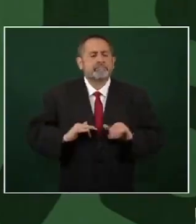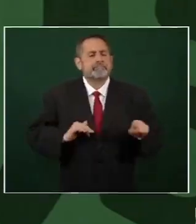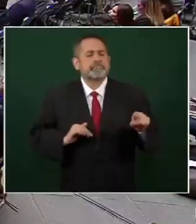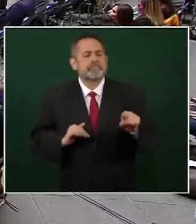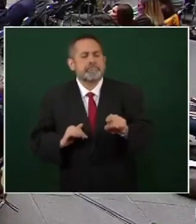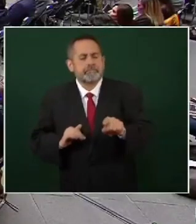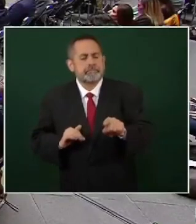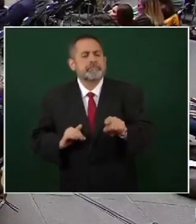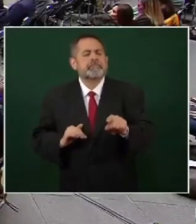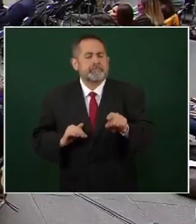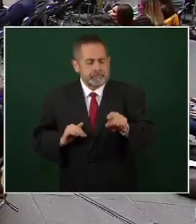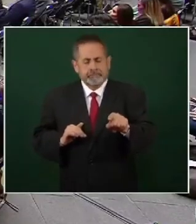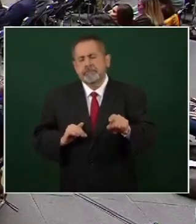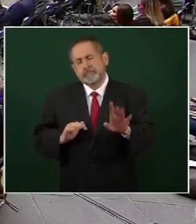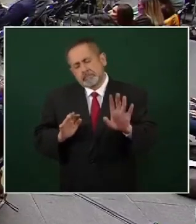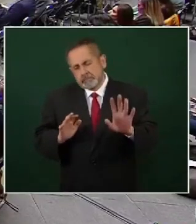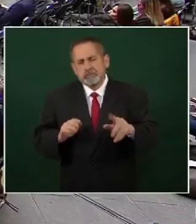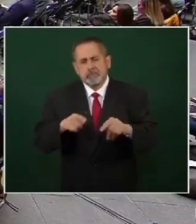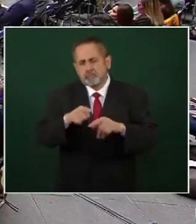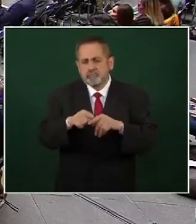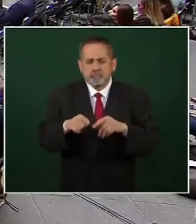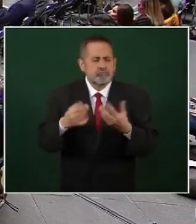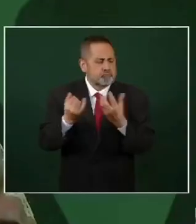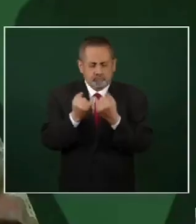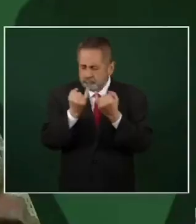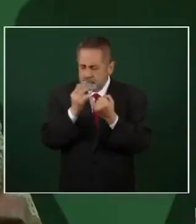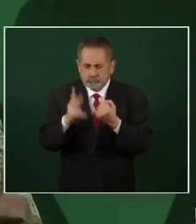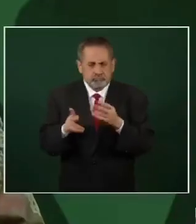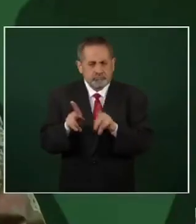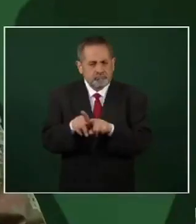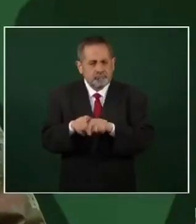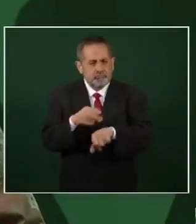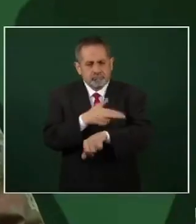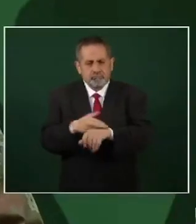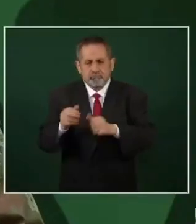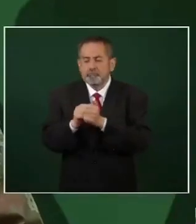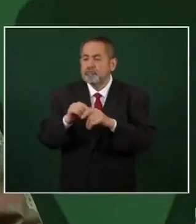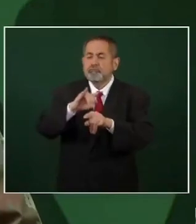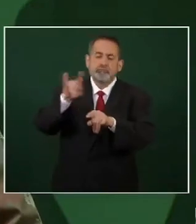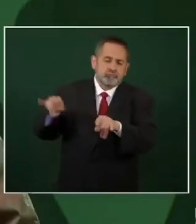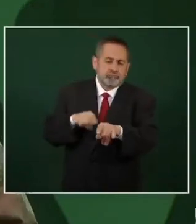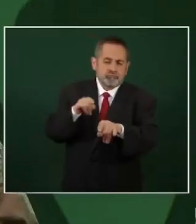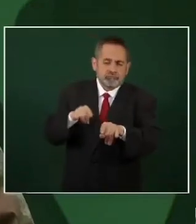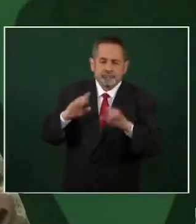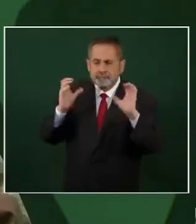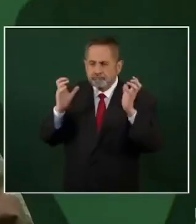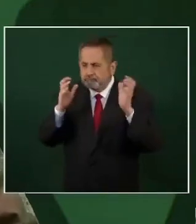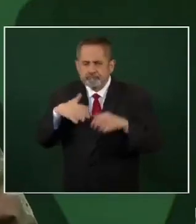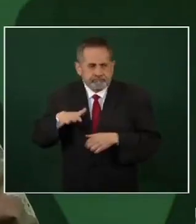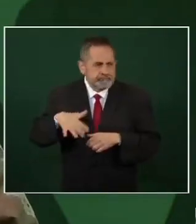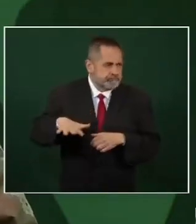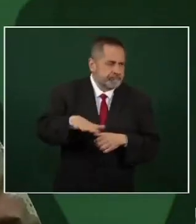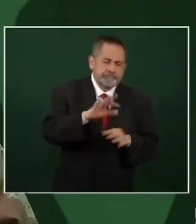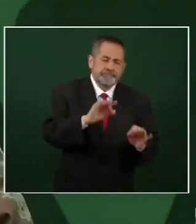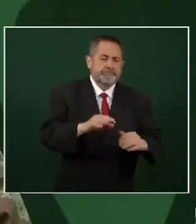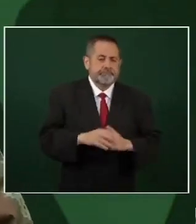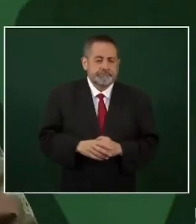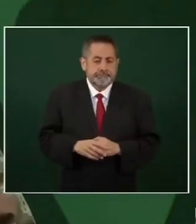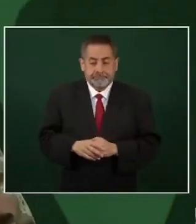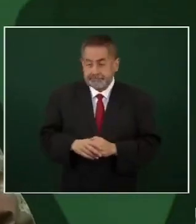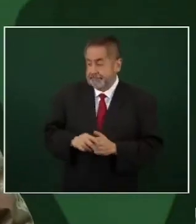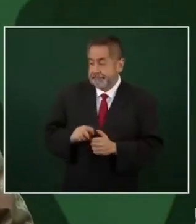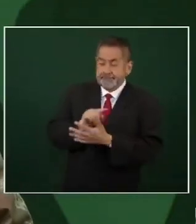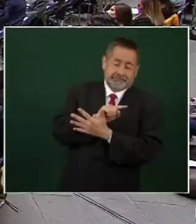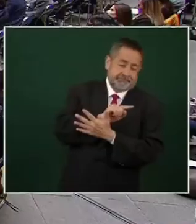se realiza el mismo procedimiento a base de vehículos patrulla. Todo este personal que